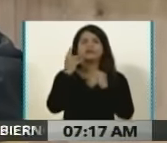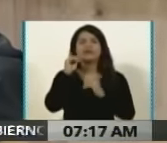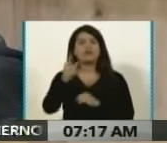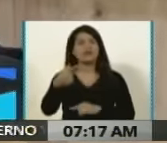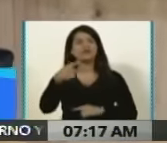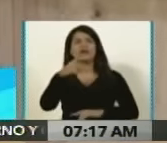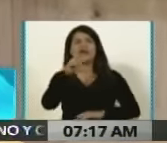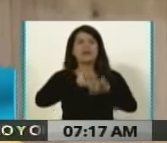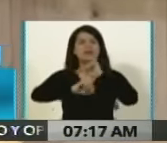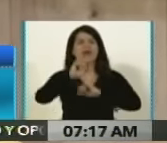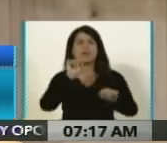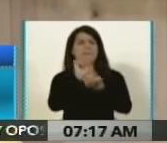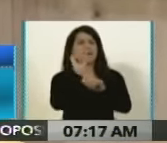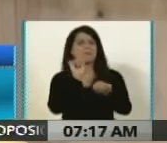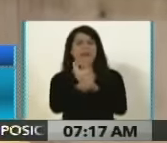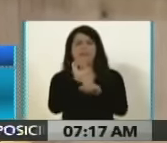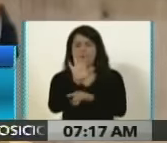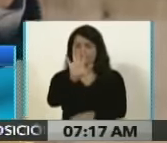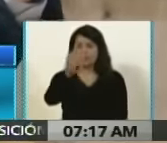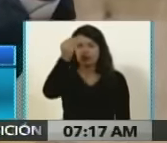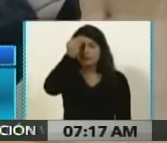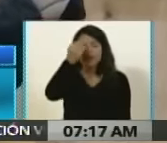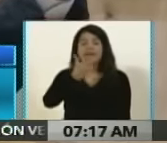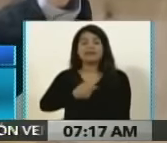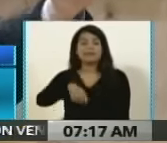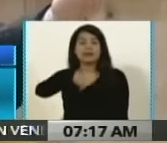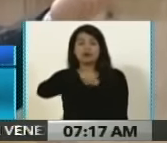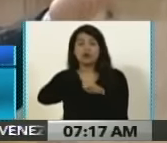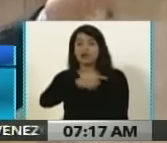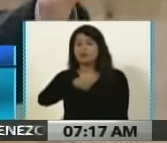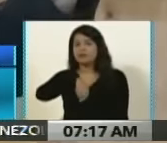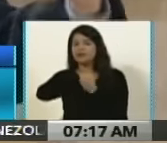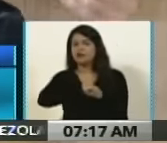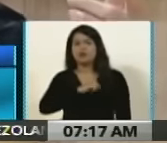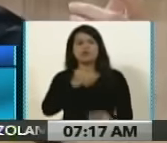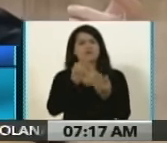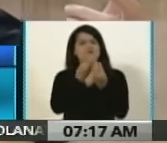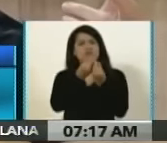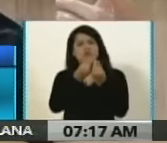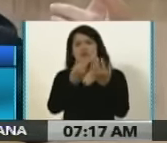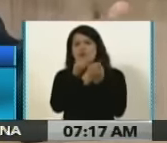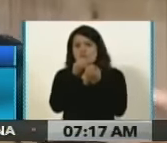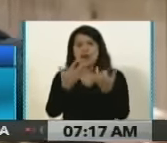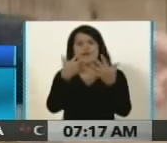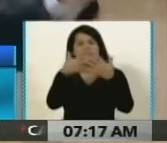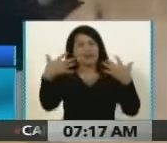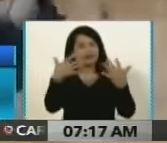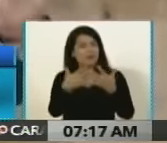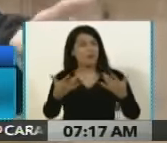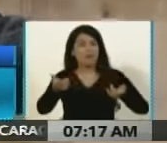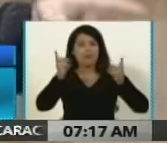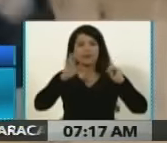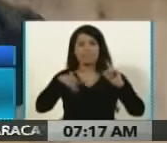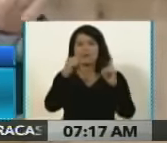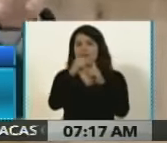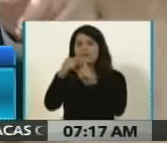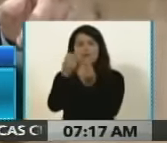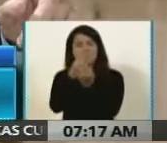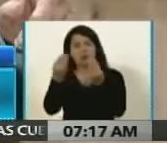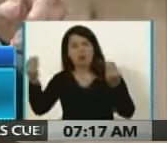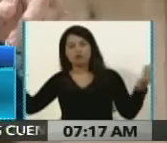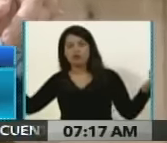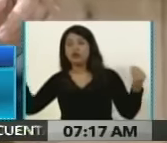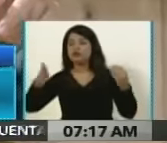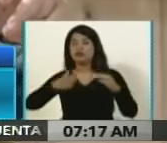calificativos. El español tiene una gran riqueza en la calificación y eso es un problema. Porque una vez que tú calificas,